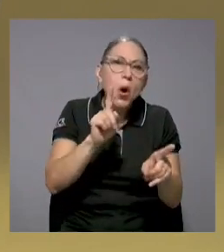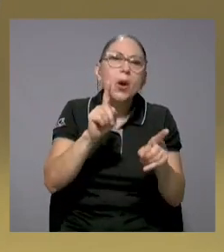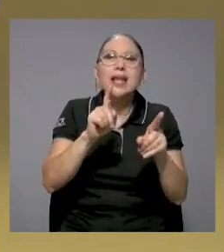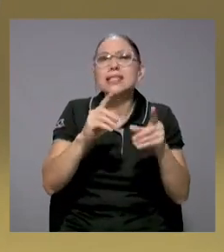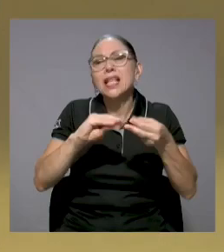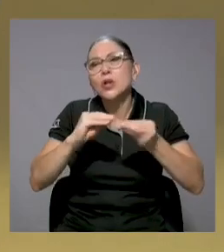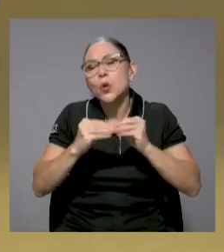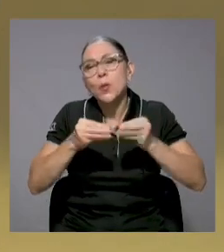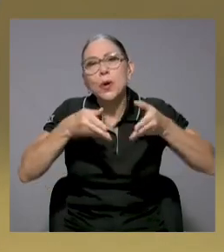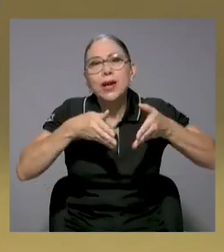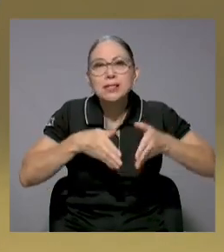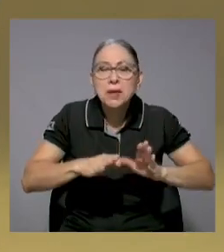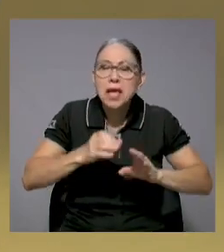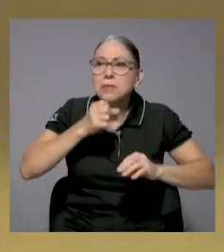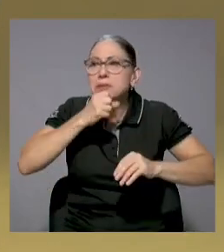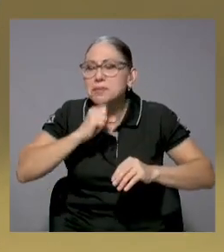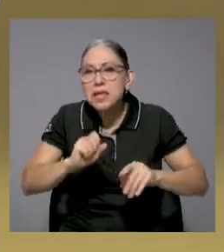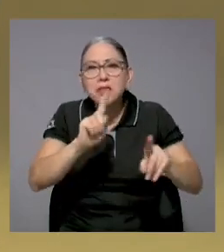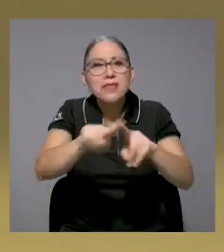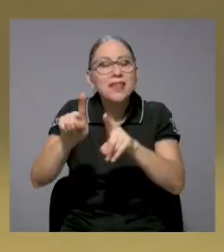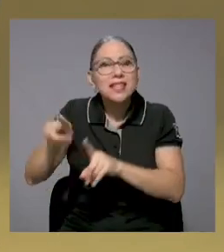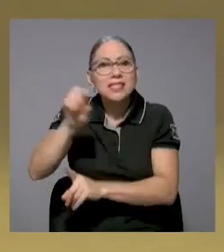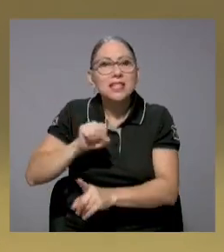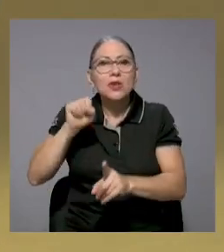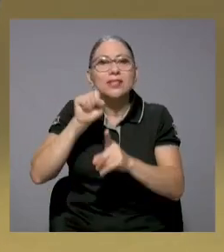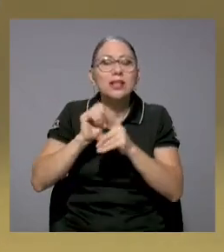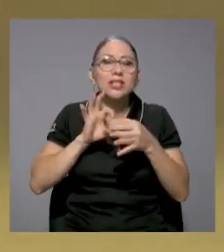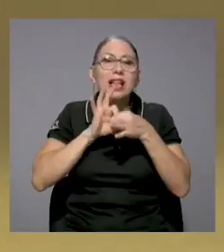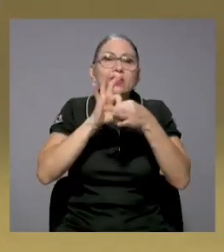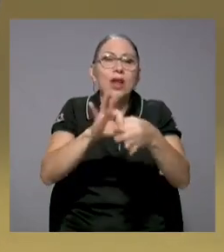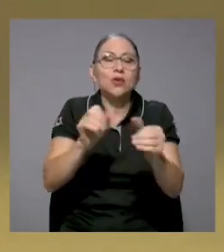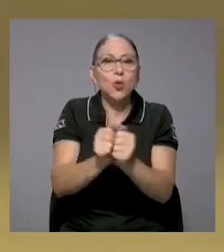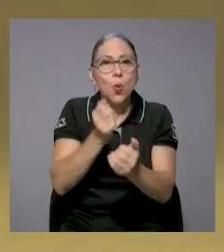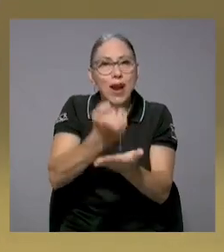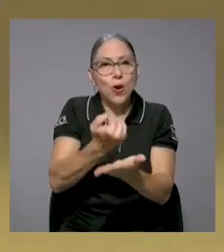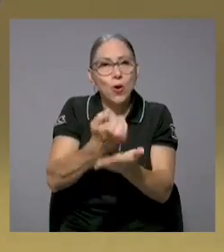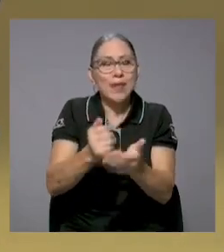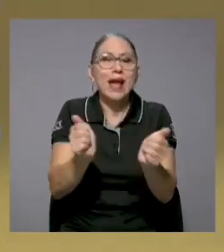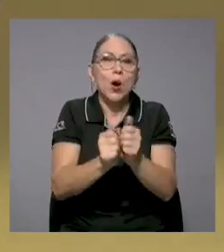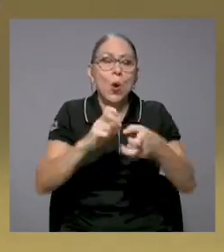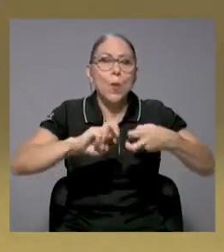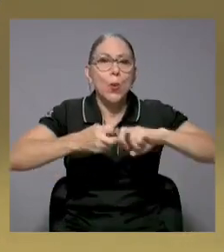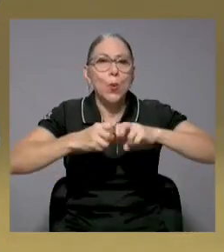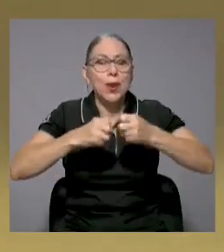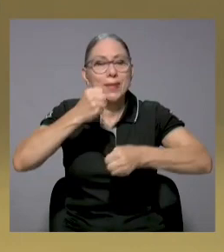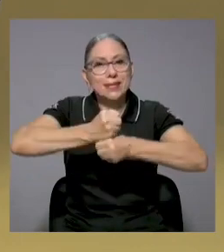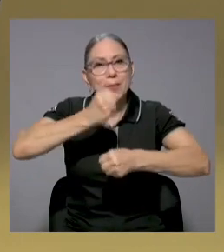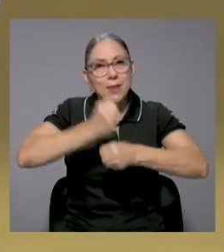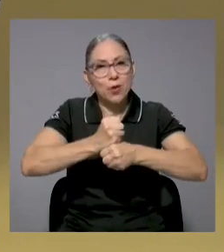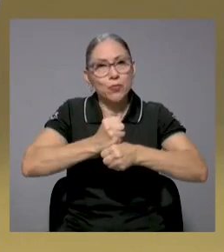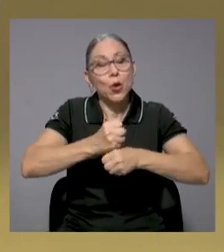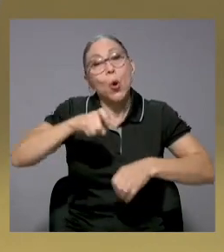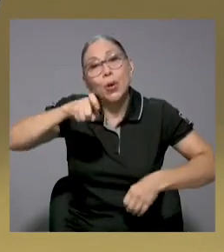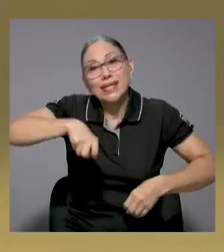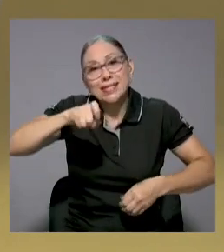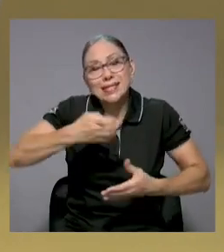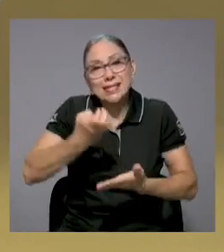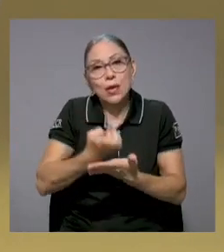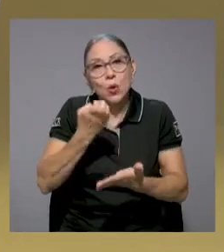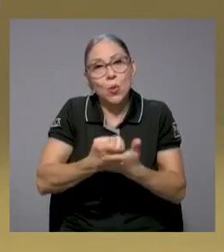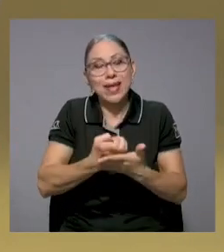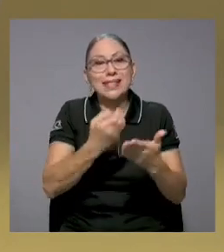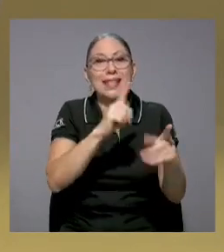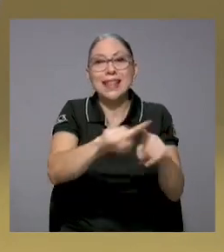universidades, también relacionados con el ciclo de la economía y los problemas de empleo o de grandes necesidades económicas que hay en los